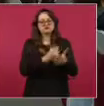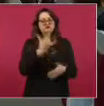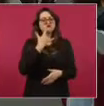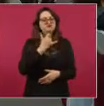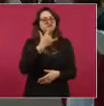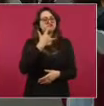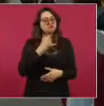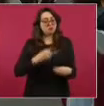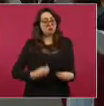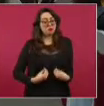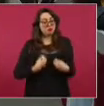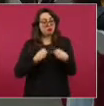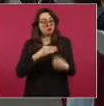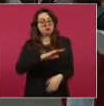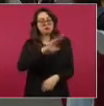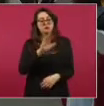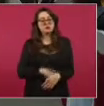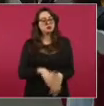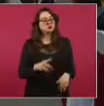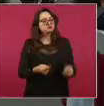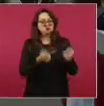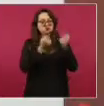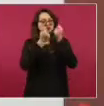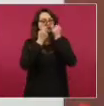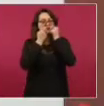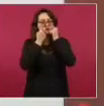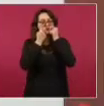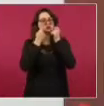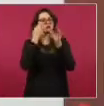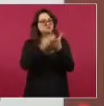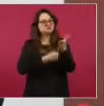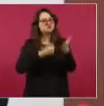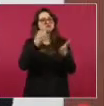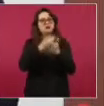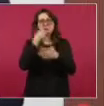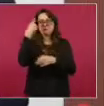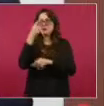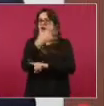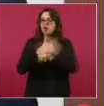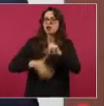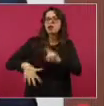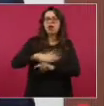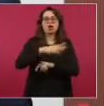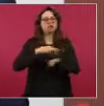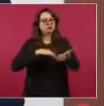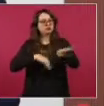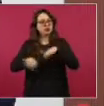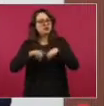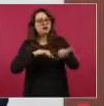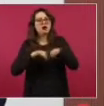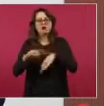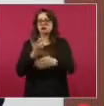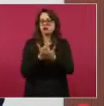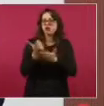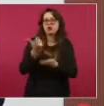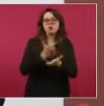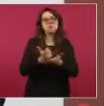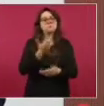sus vidas por mejorar las condiciones salariales y laborales de la clase trabajadora.